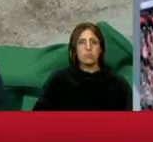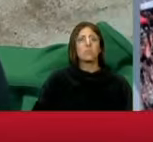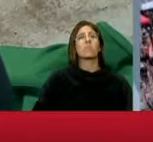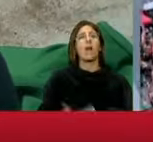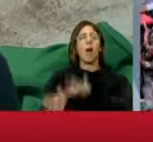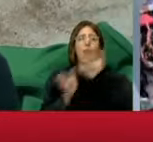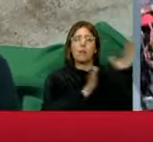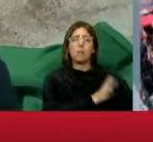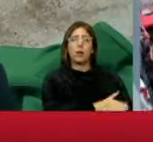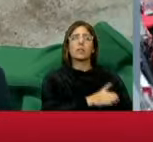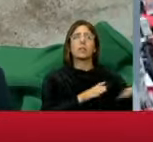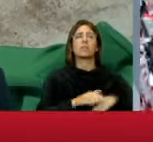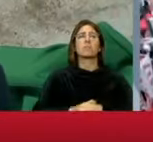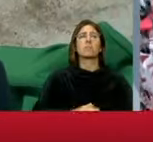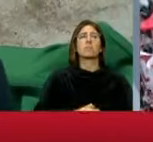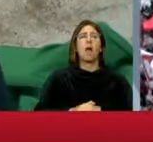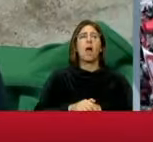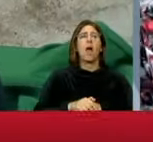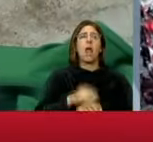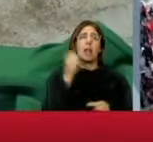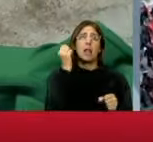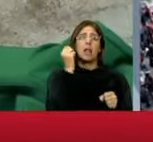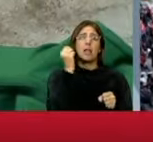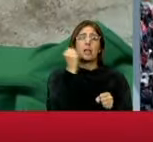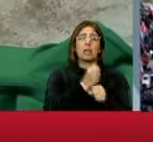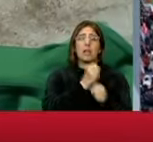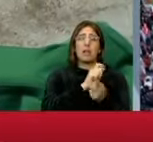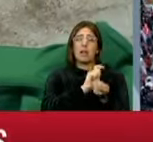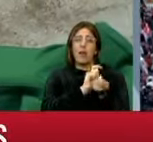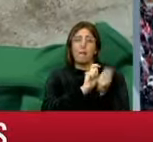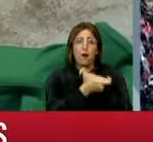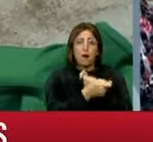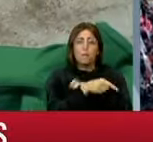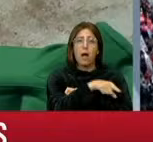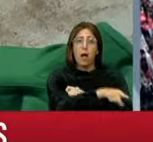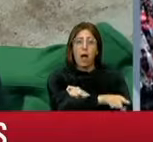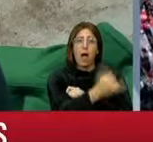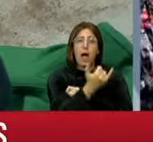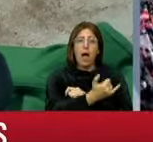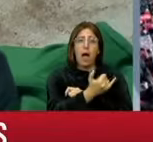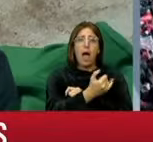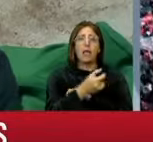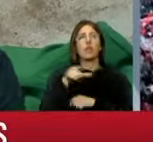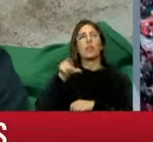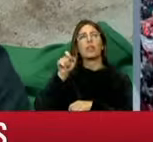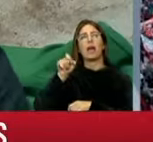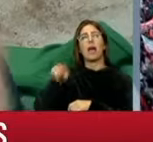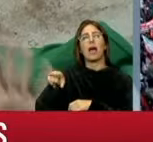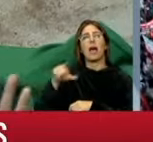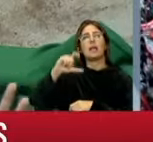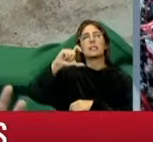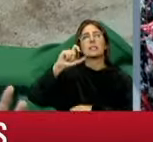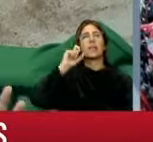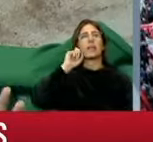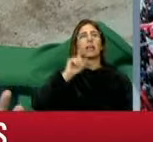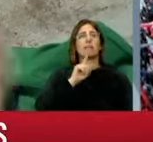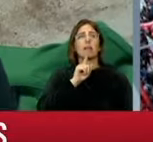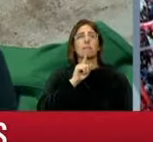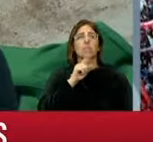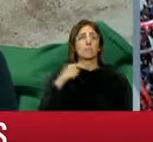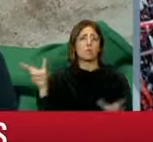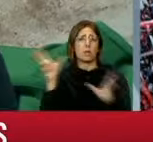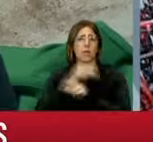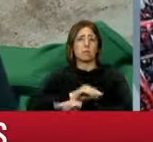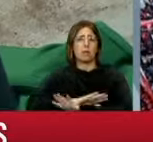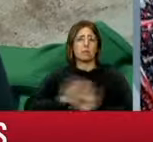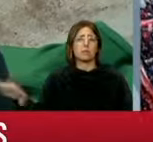Churchill, Merkel o Clinton, por citar comunistas célebres, ¿no? Irónicamente, sí, ¿no?